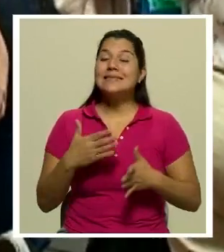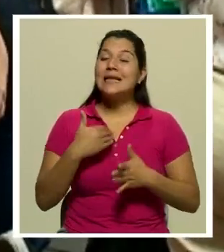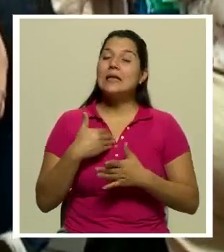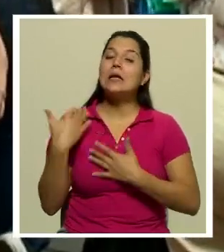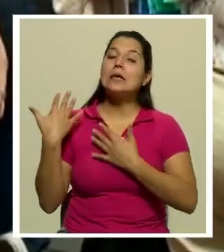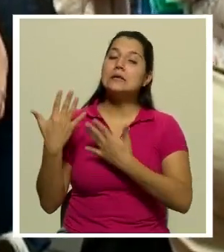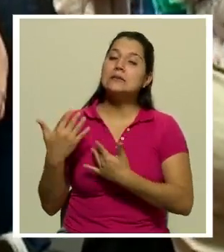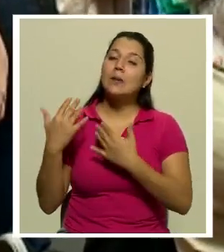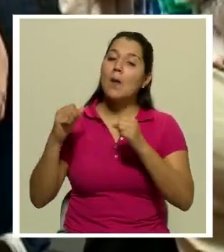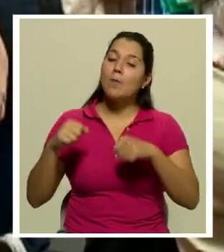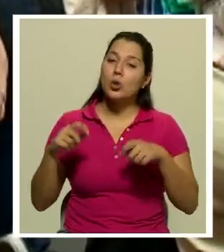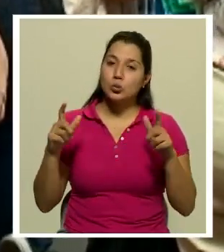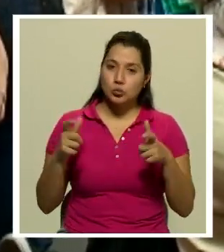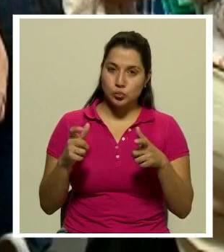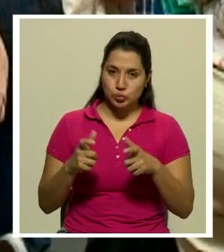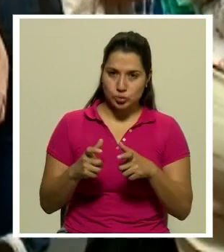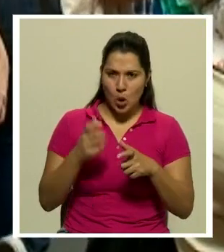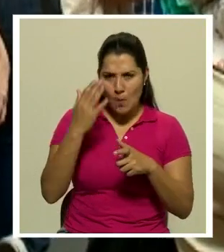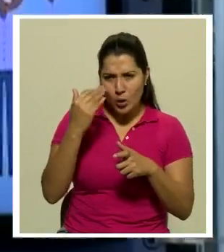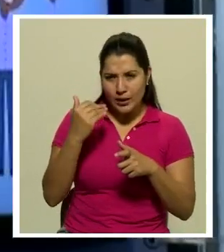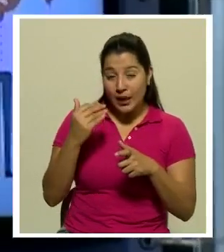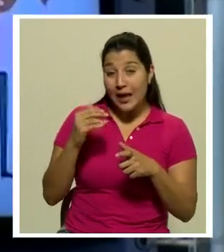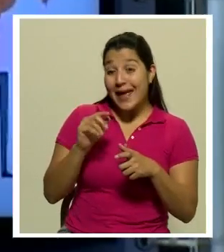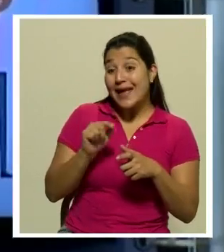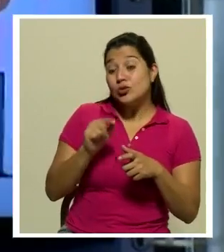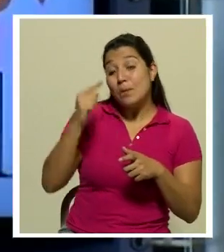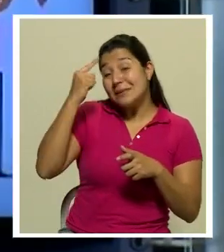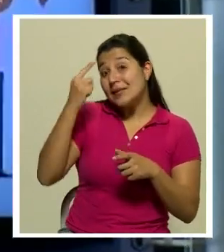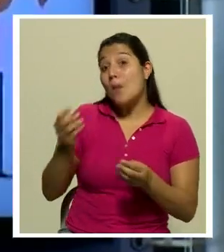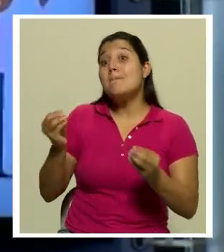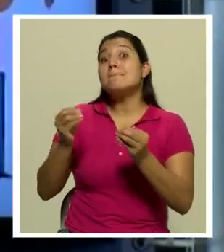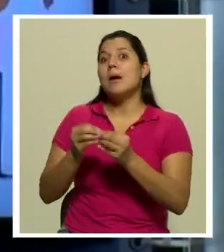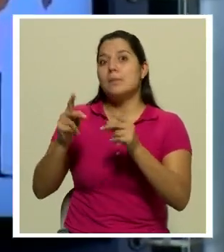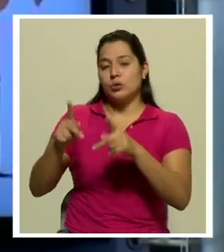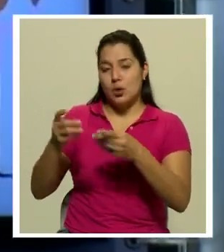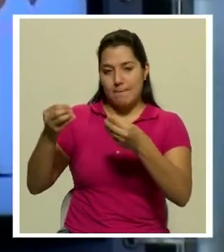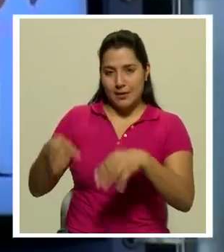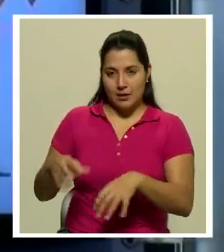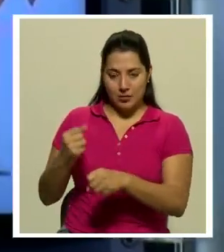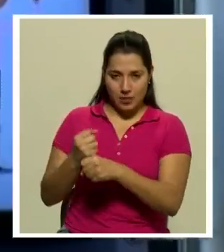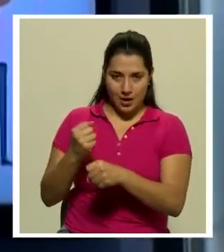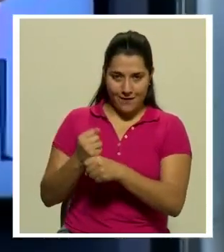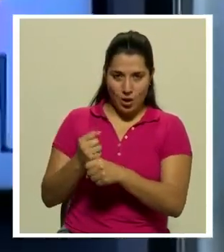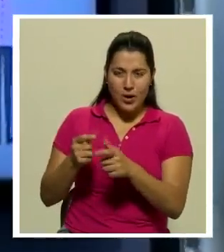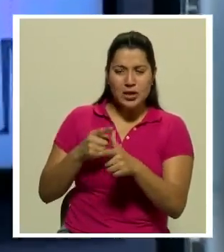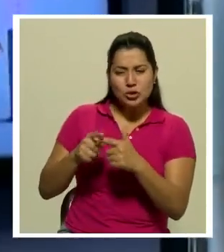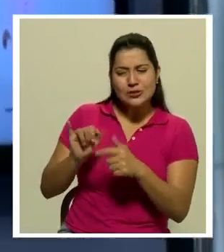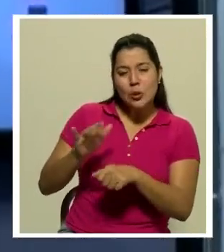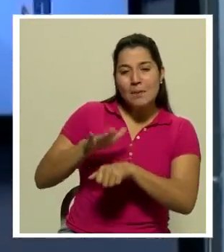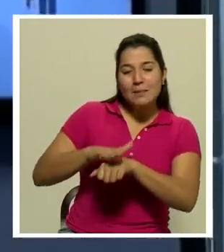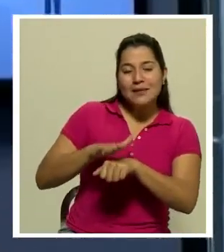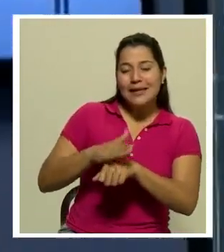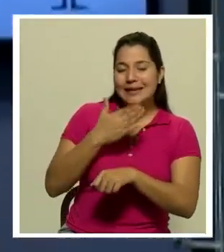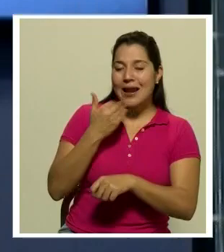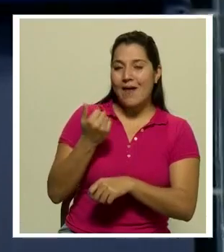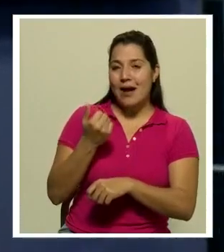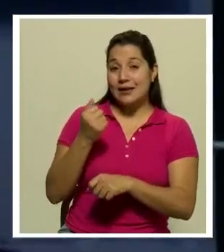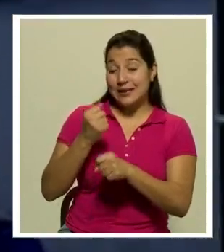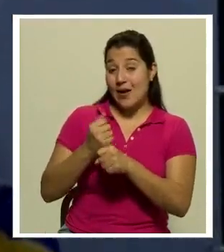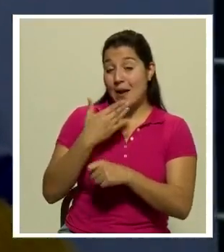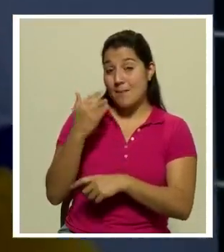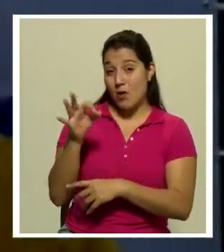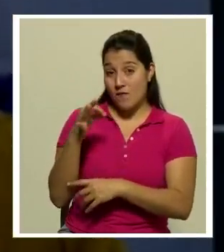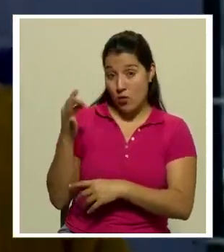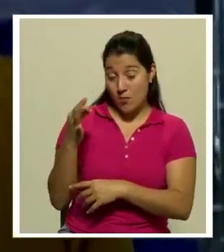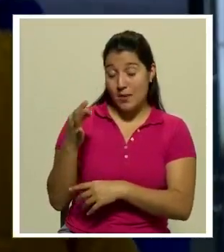cifras se mantienen por debajo de lo que habían estimado, por lo que esto les permitirá actuar de una manera más efectiva. El Instituto de Investigaciones